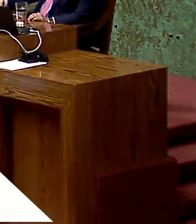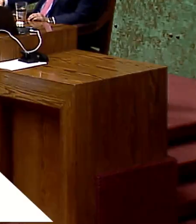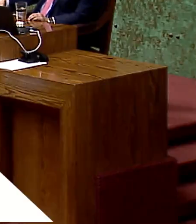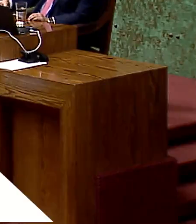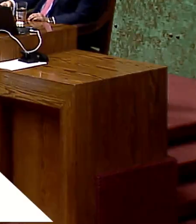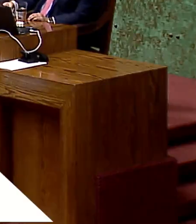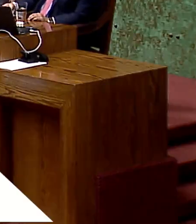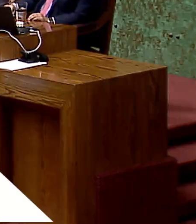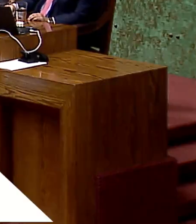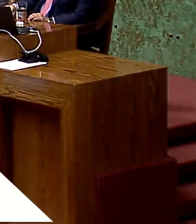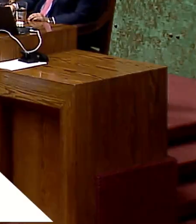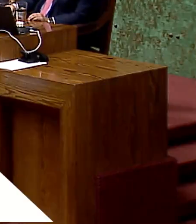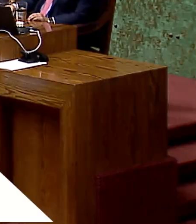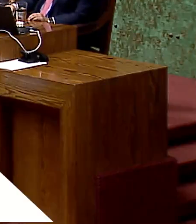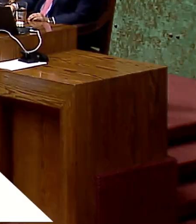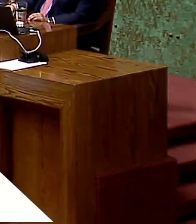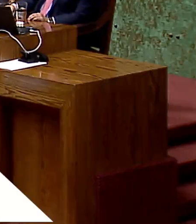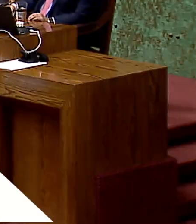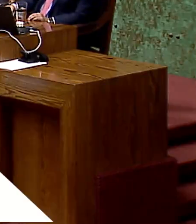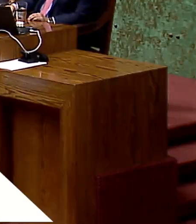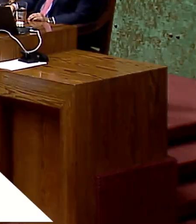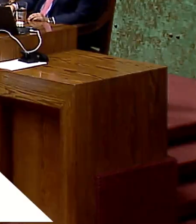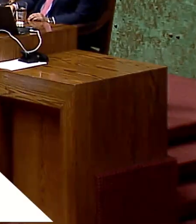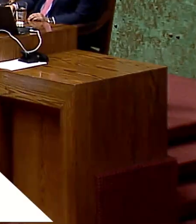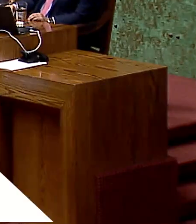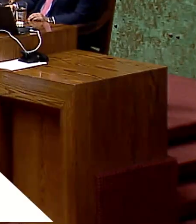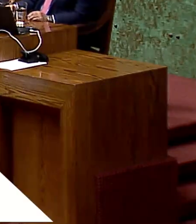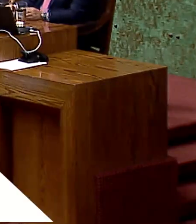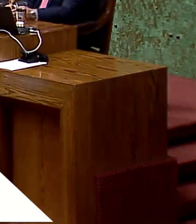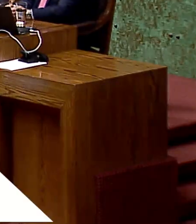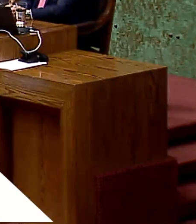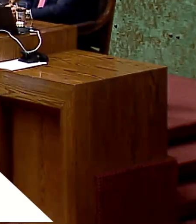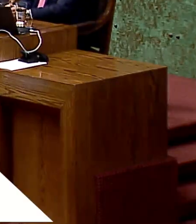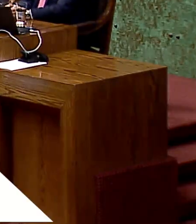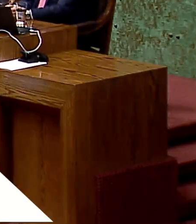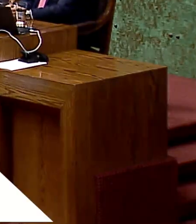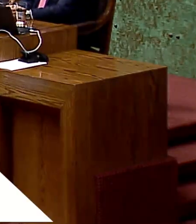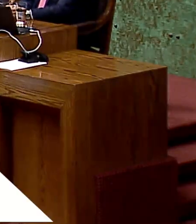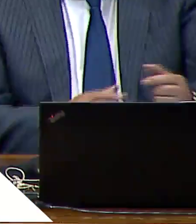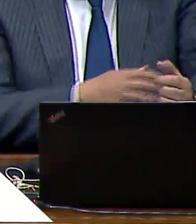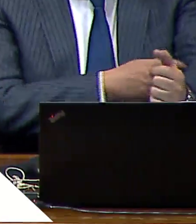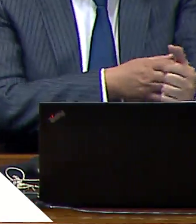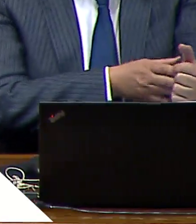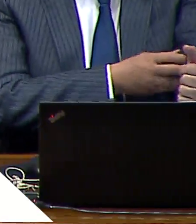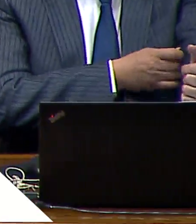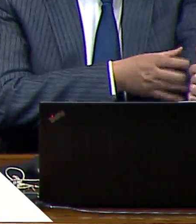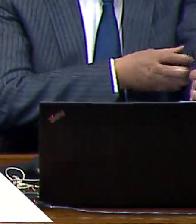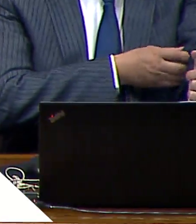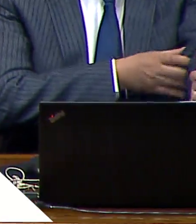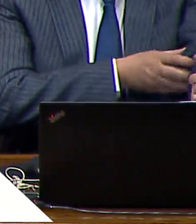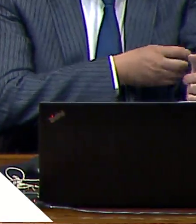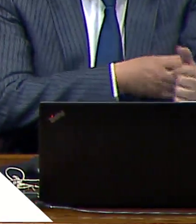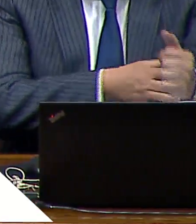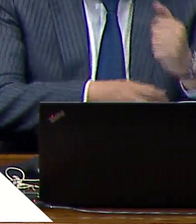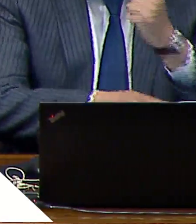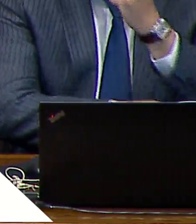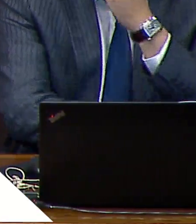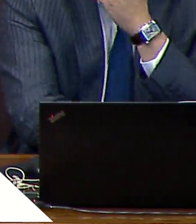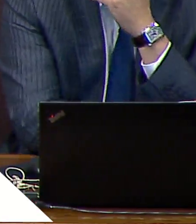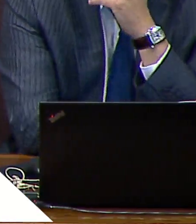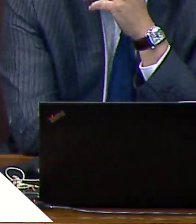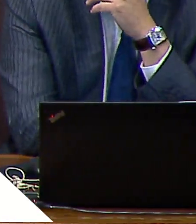Muchas gracias muchas gracias les pido por favor que se asienten para poder seguir con la